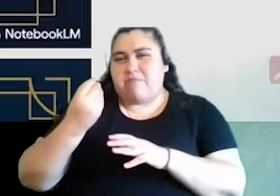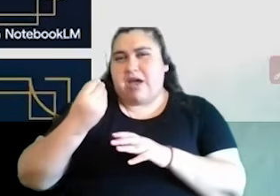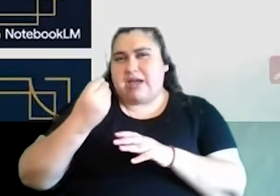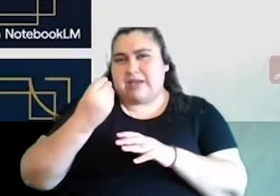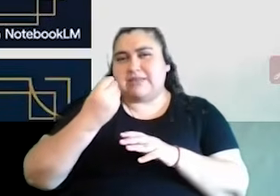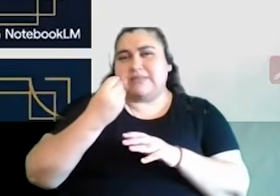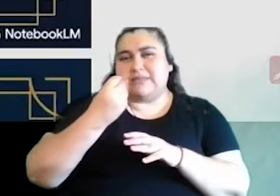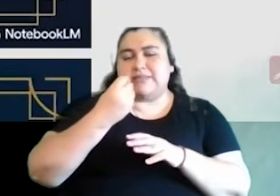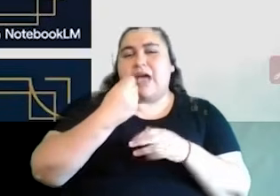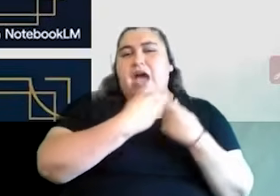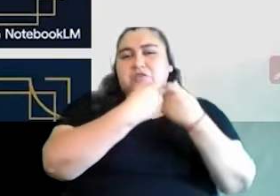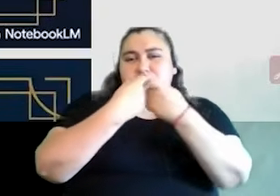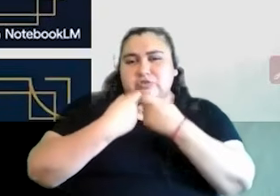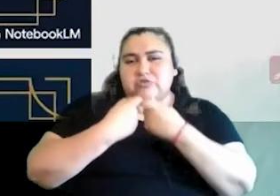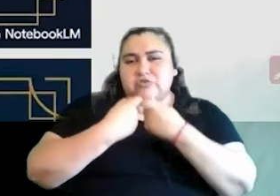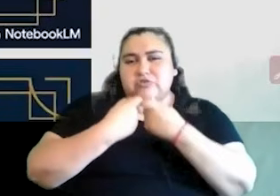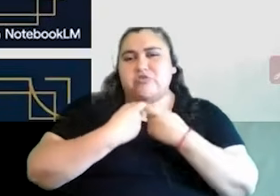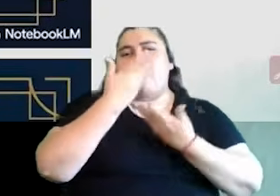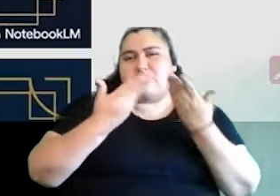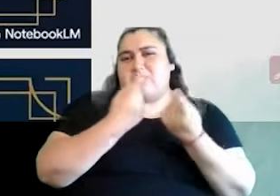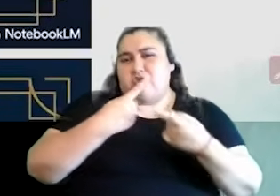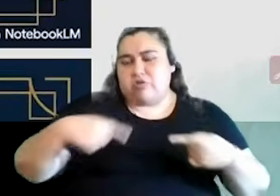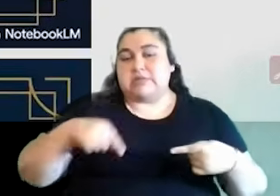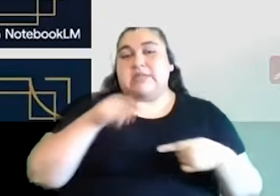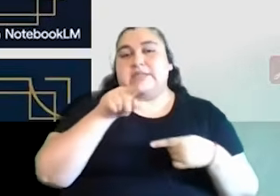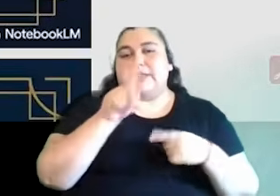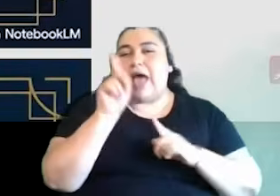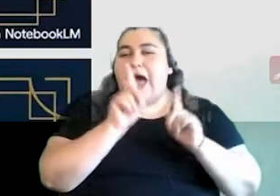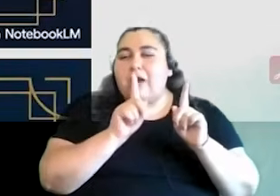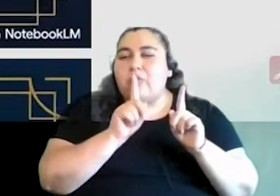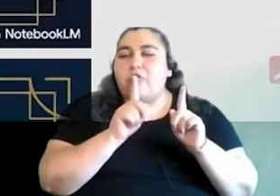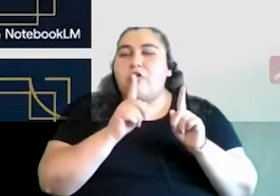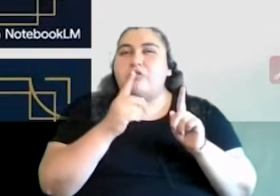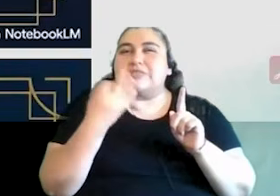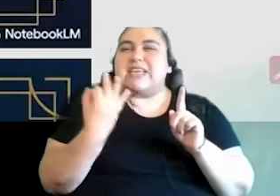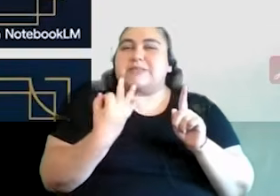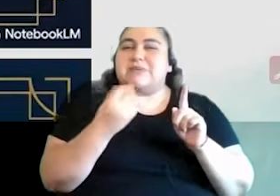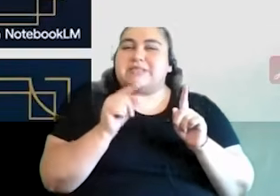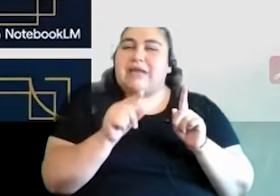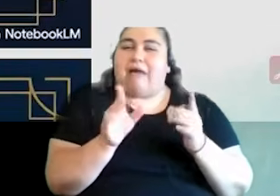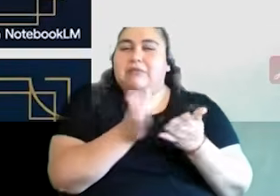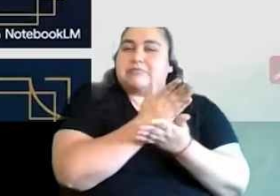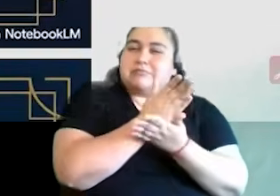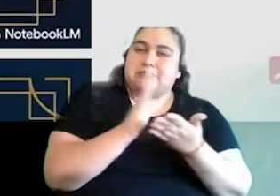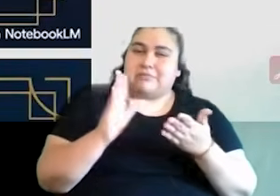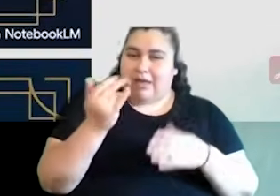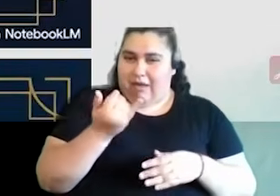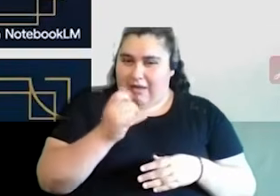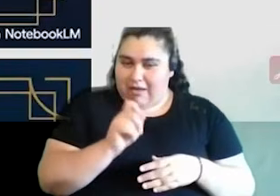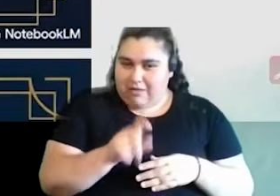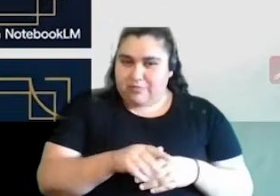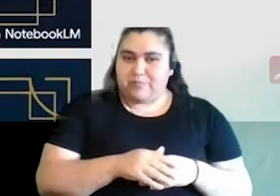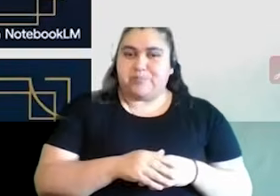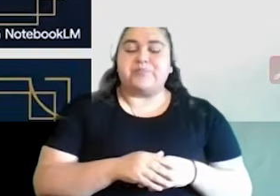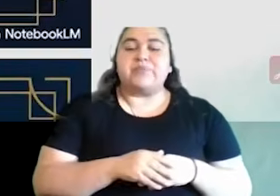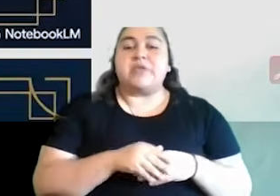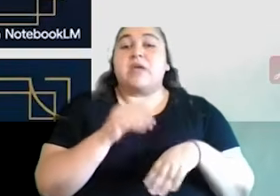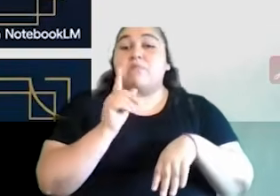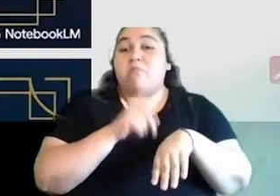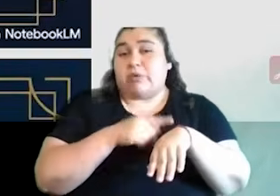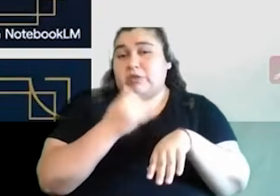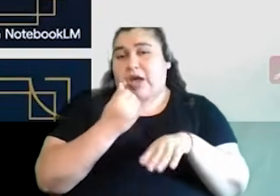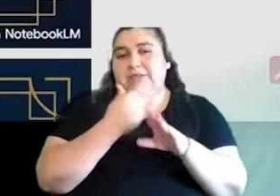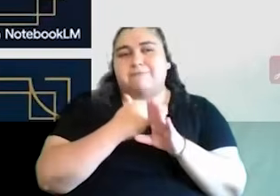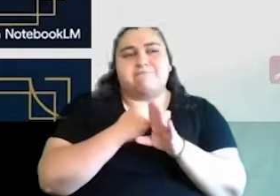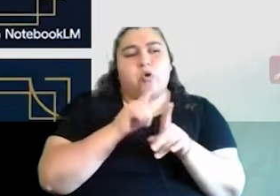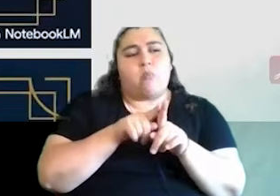asociaciones indivisas, quedan al margen algunos casos puntuales. Pero en principio vamos a tener un tope que va a